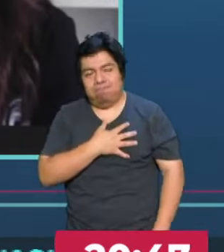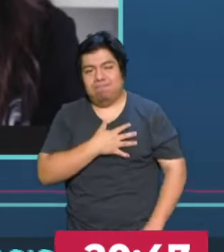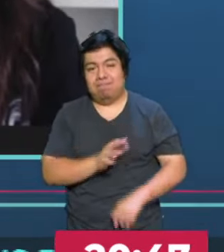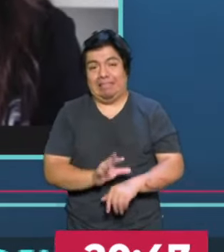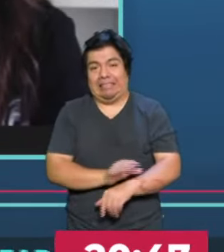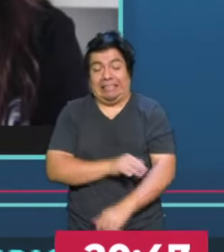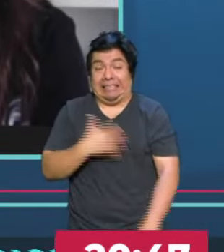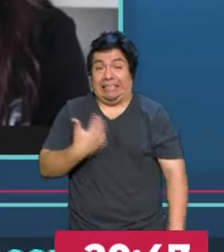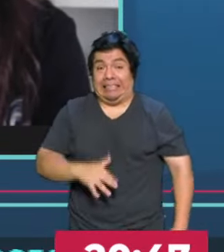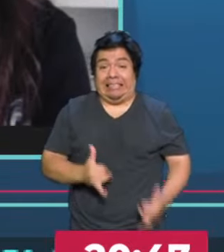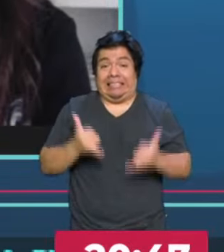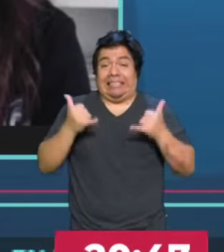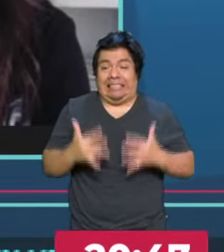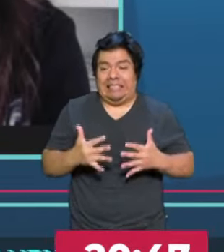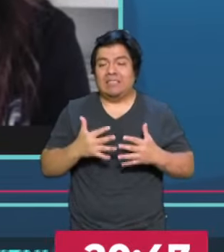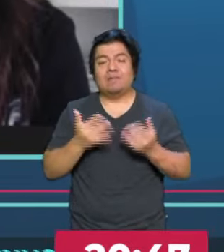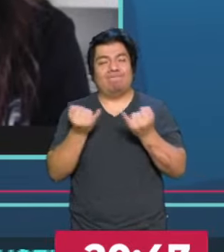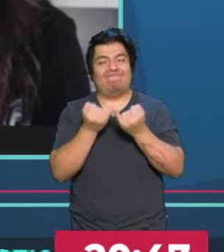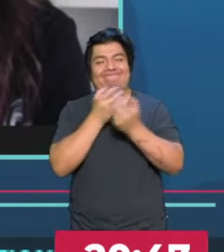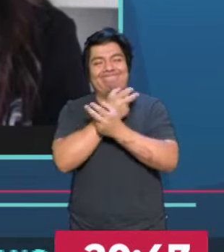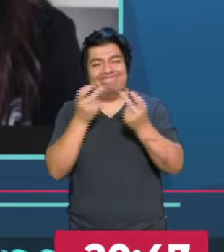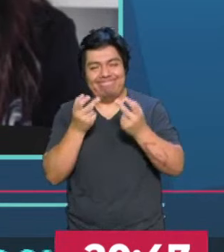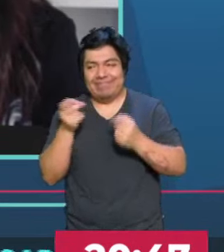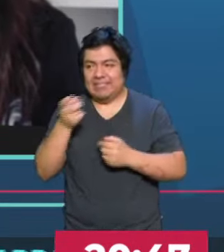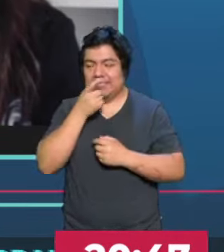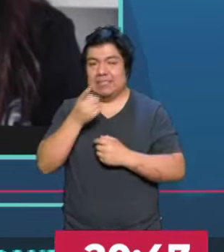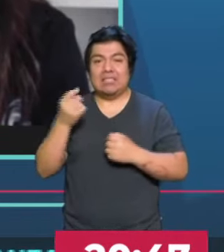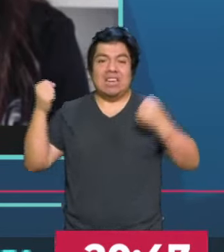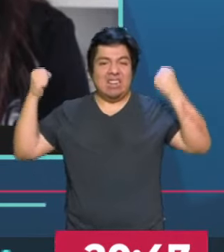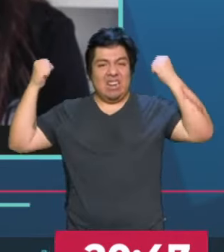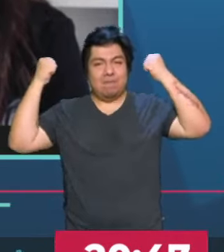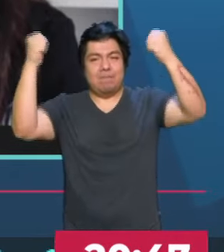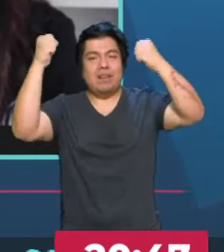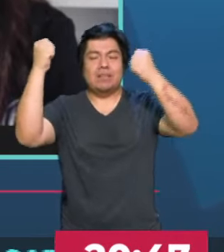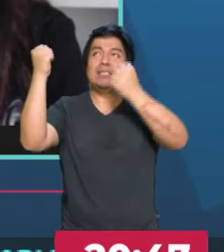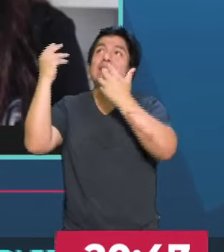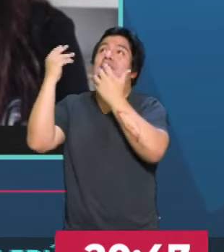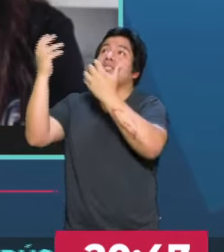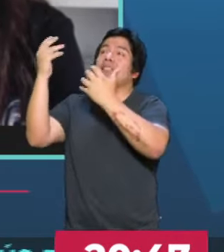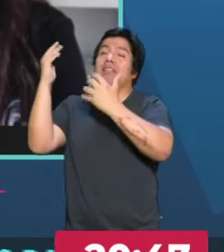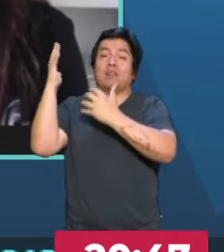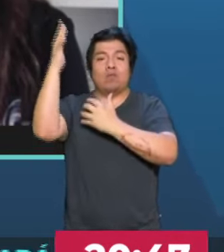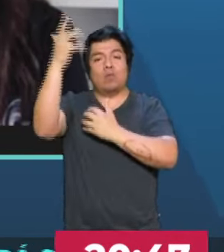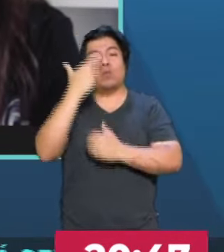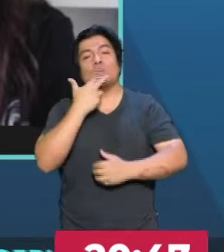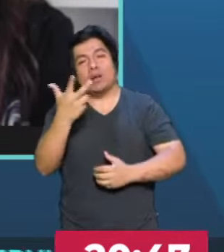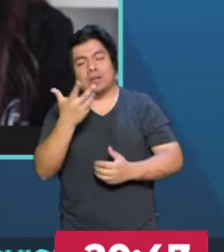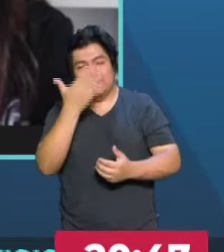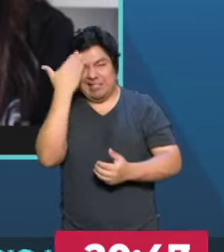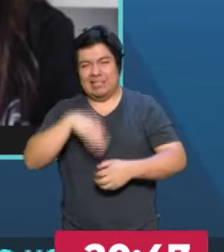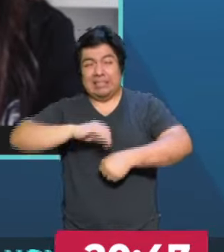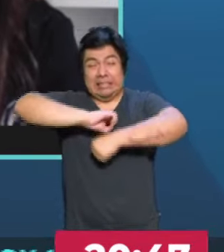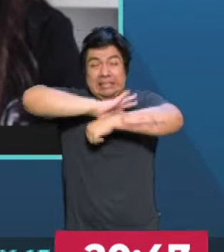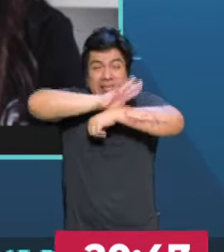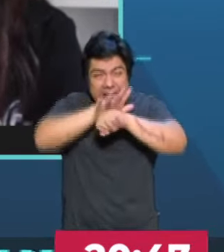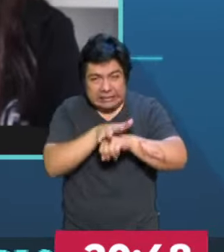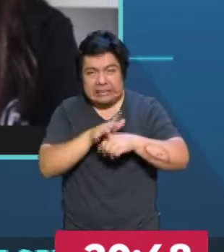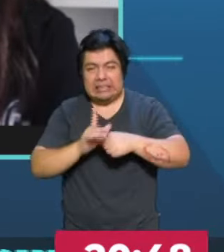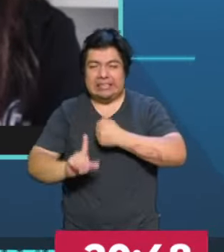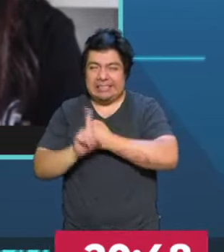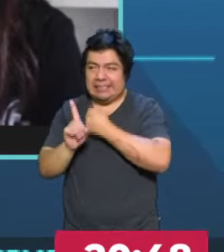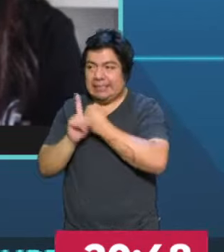duro, y que ahí dijo una frase también muy bonita, que era que viva la esperanza en el porvenir, ¿no? Ante una pandemia global, una situación